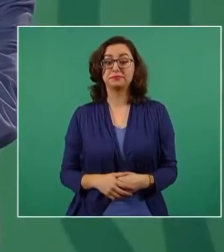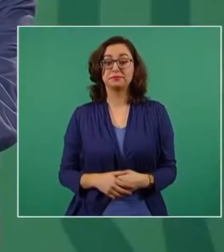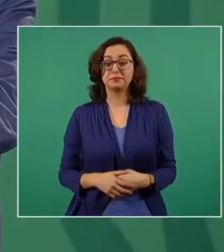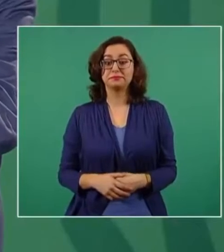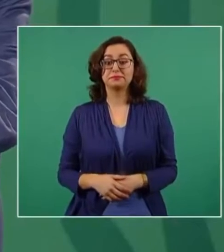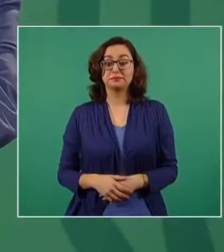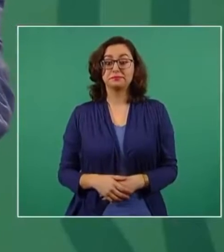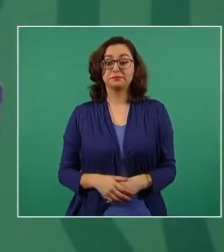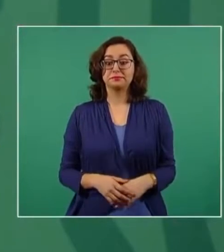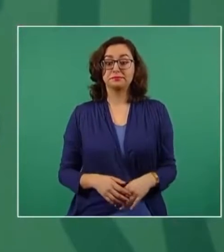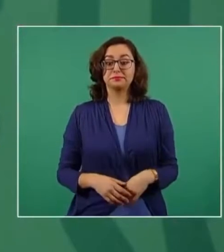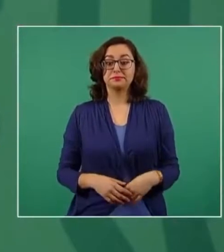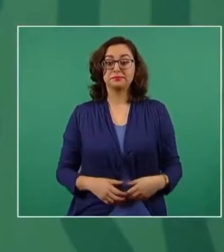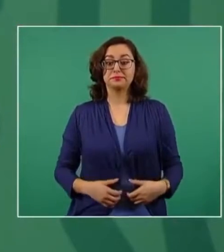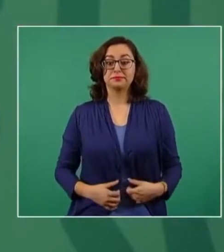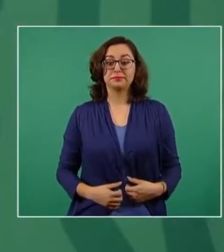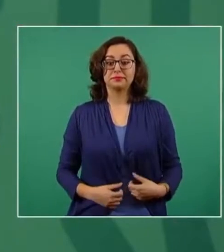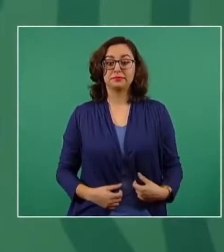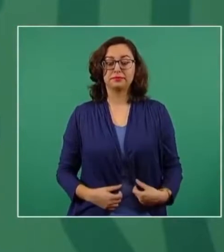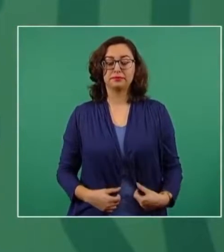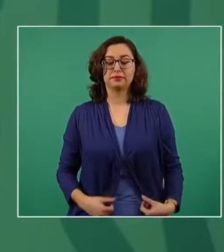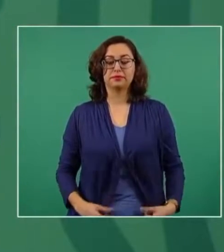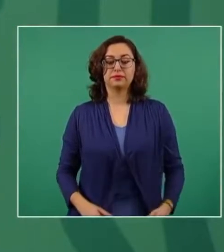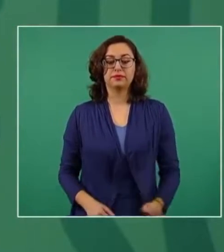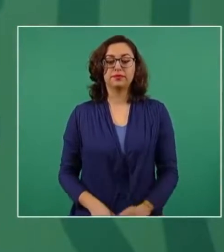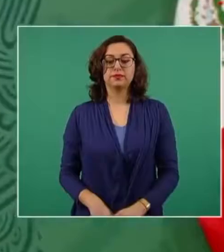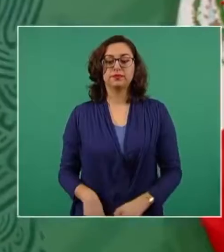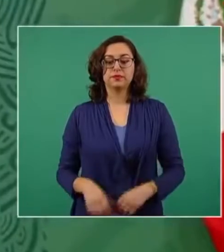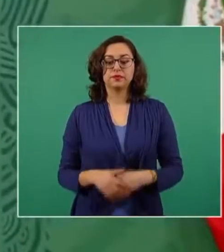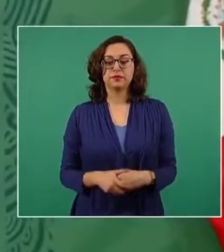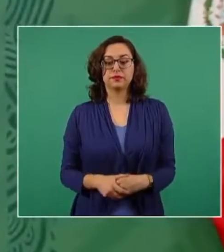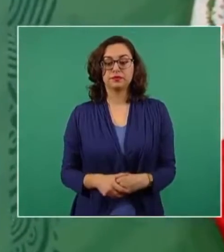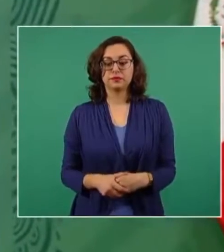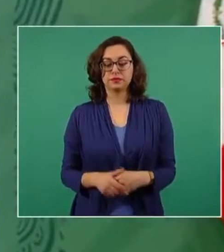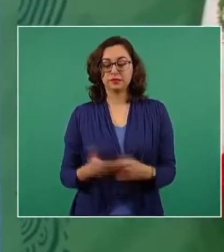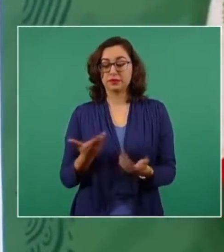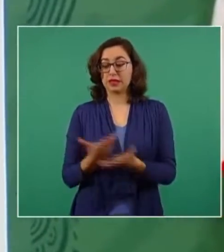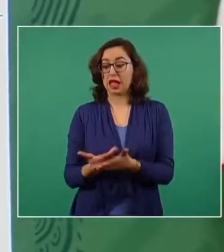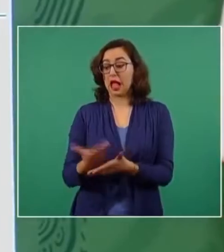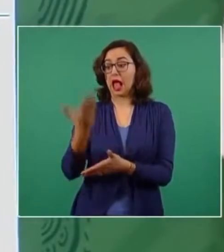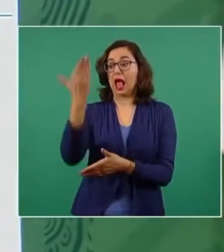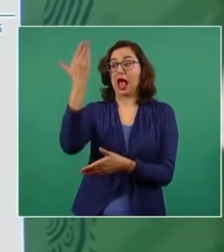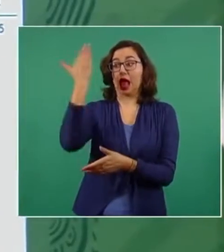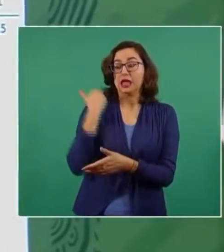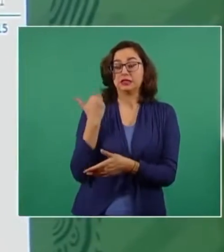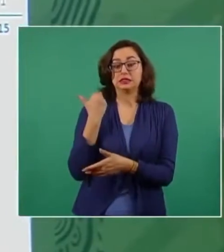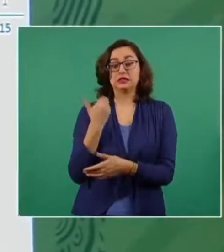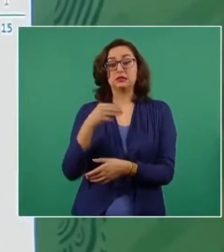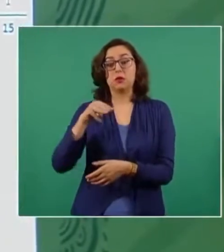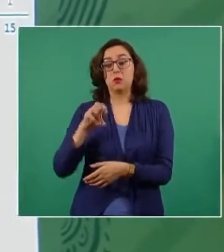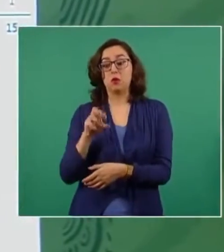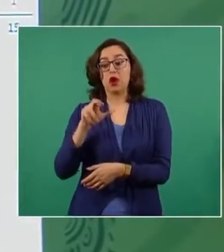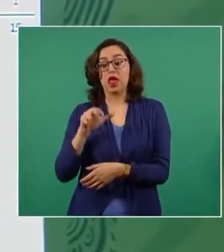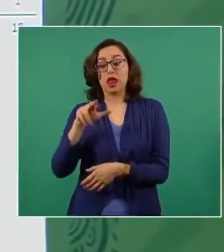que se gobernaba de los 15, uno,